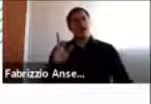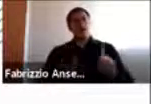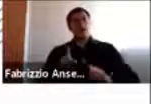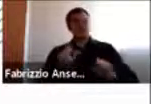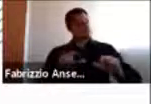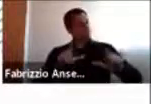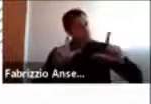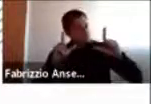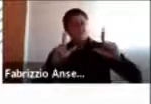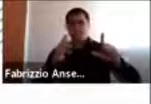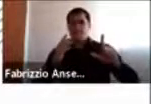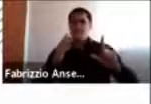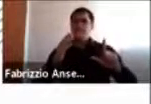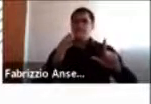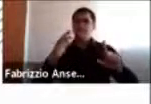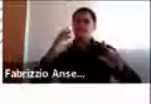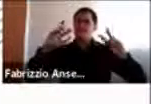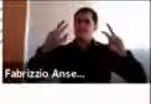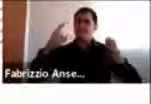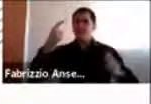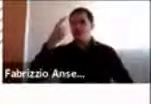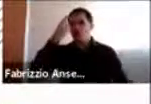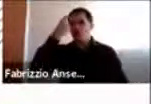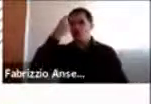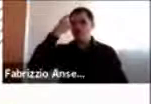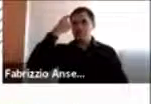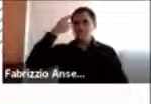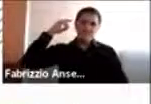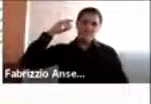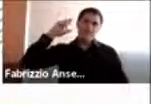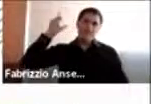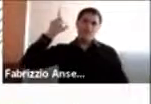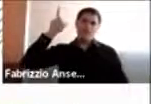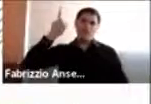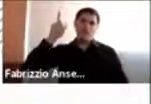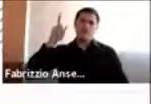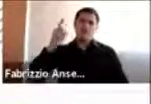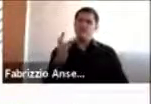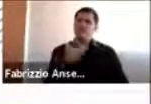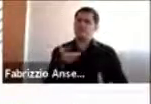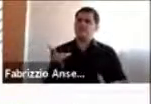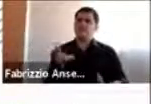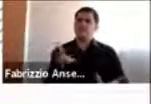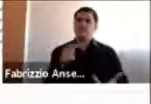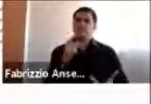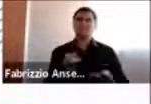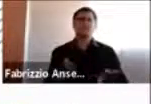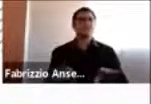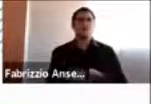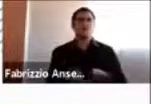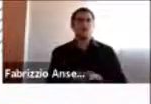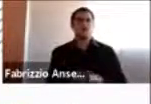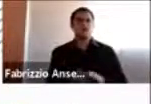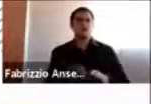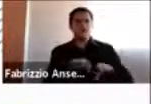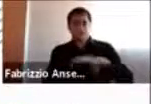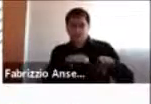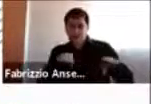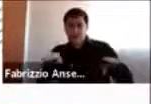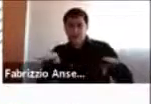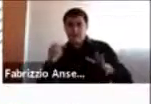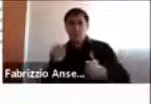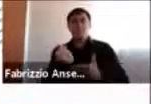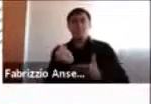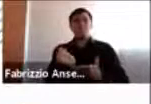conciencia fonológica. La conciencia fonológica pues es esta habilidad que nos va a permitir reconocer y